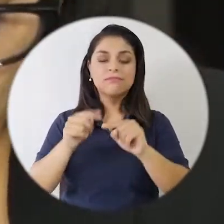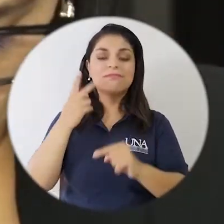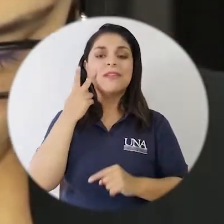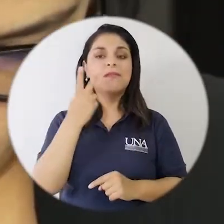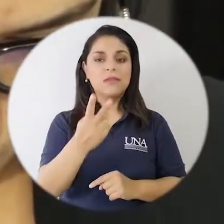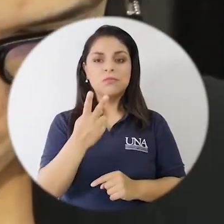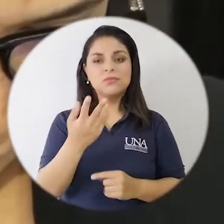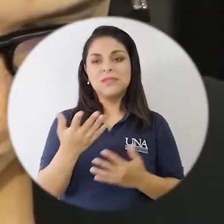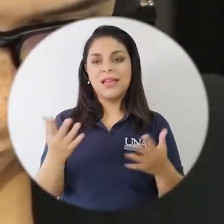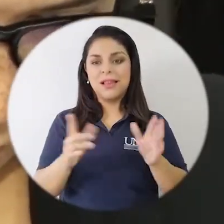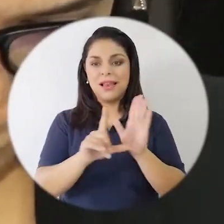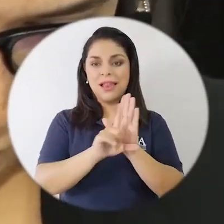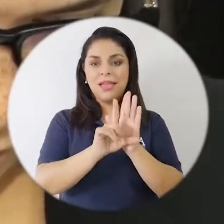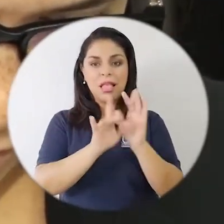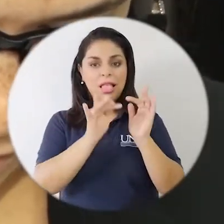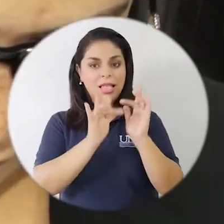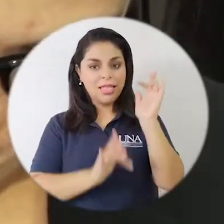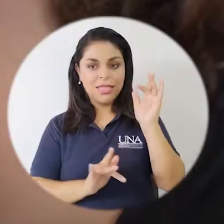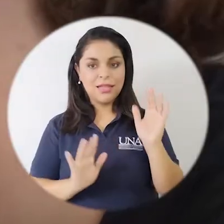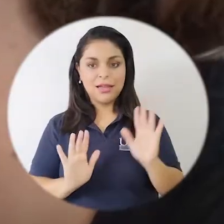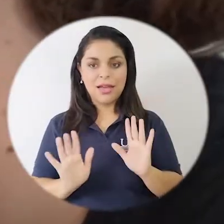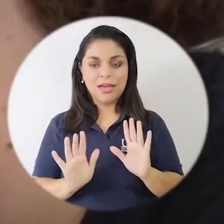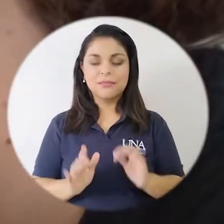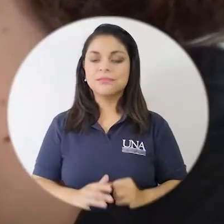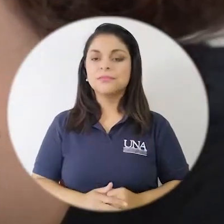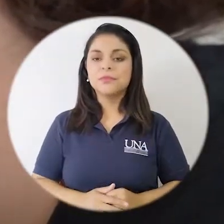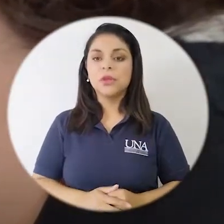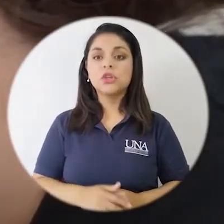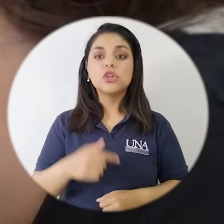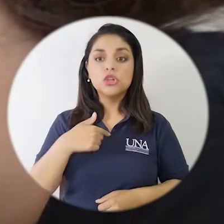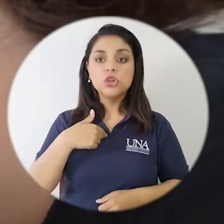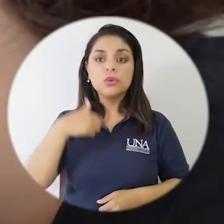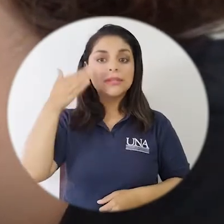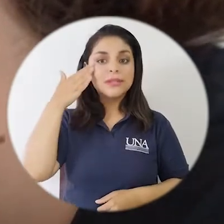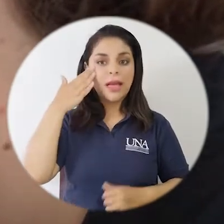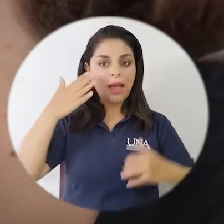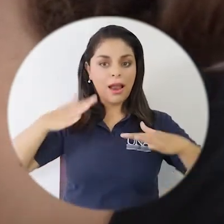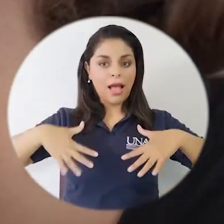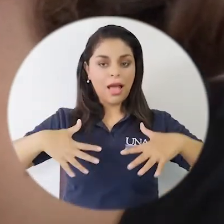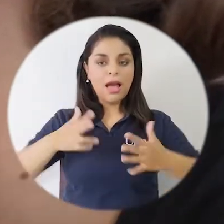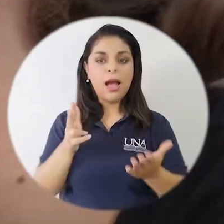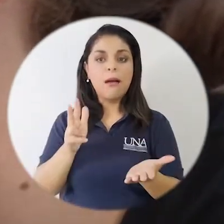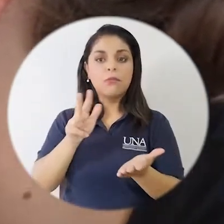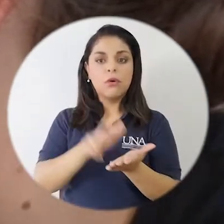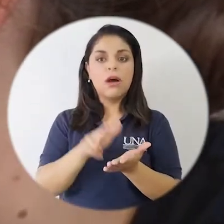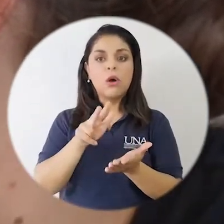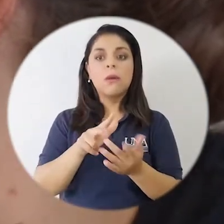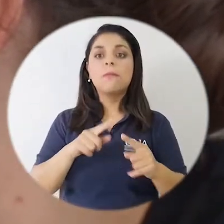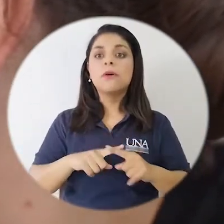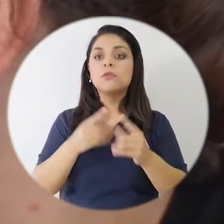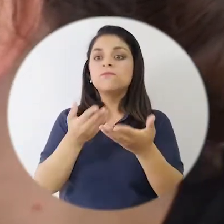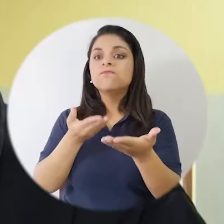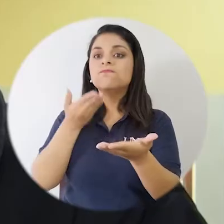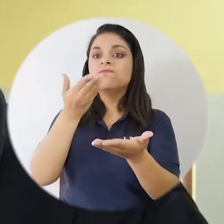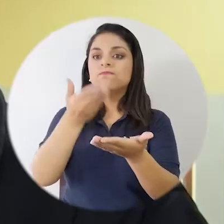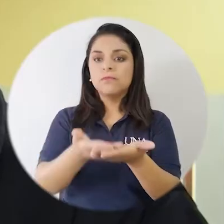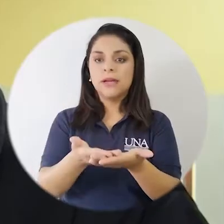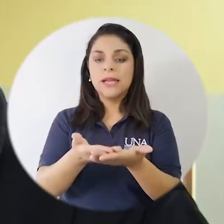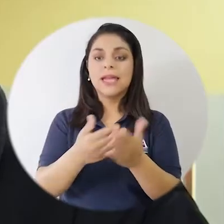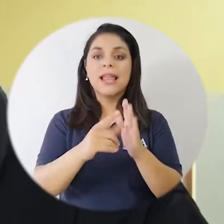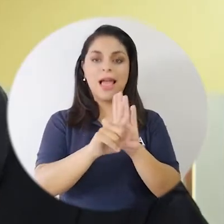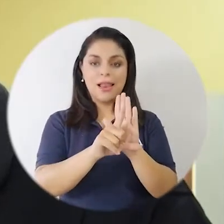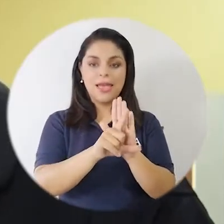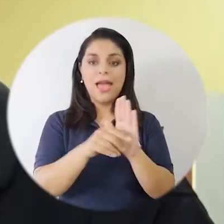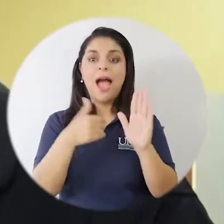vimos, que la ley no lo tiene. Entonces es parte de lo que tengo entendido que no se ha aprobado, pero que se está proponiendo que en la ley se incluya un